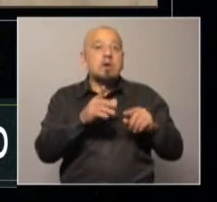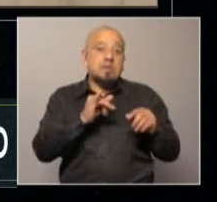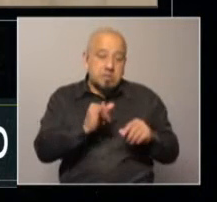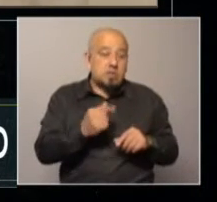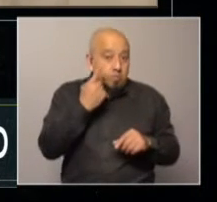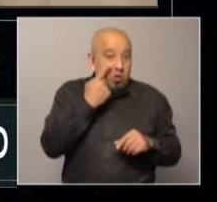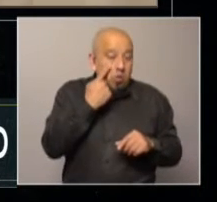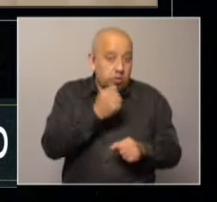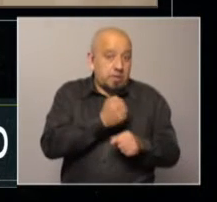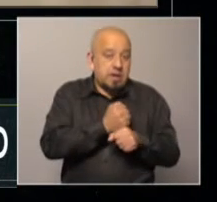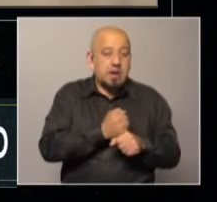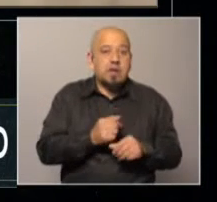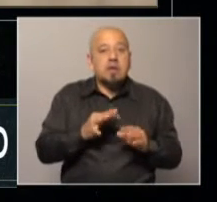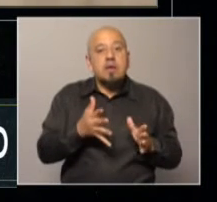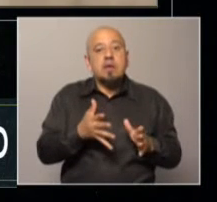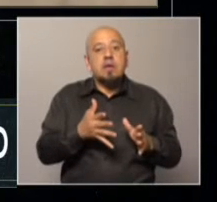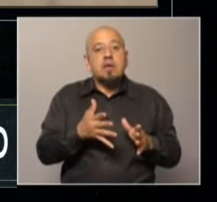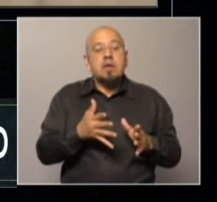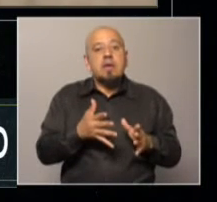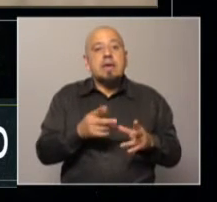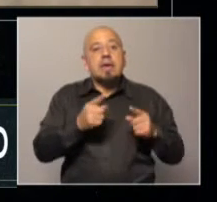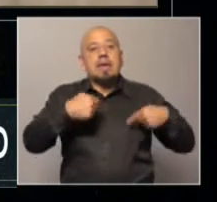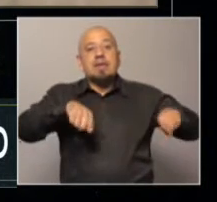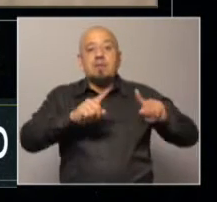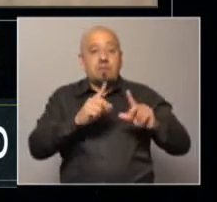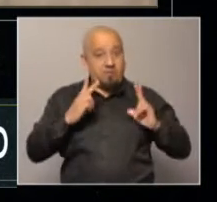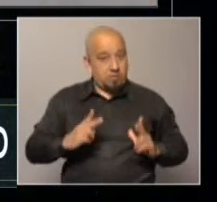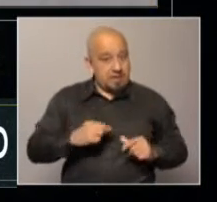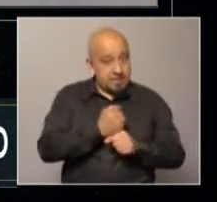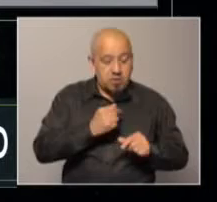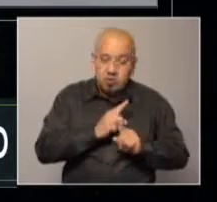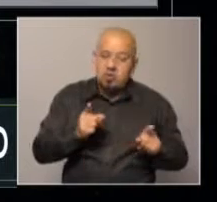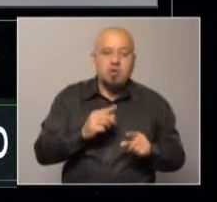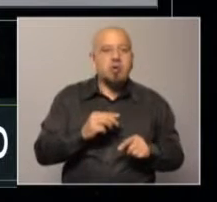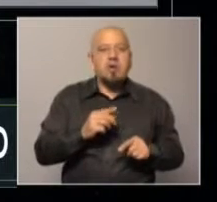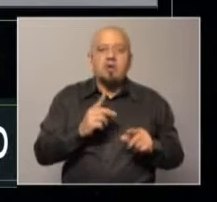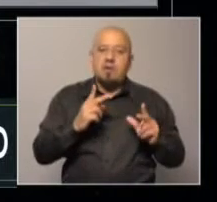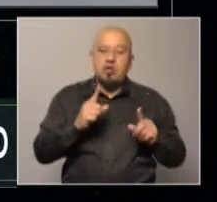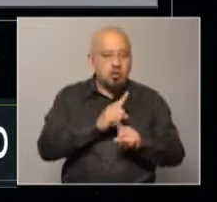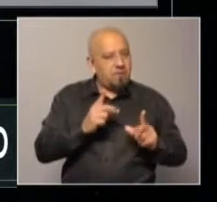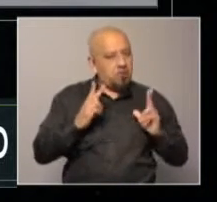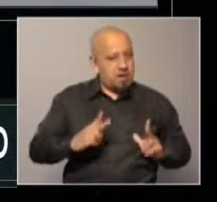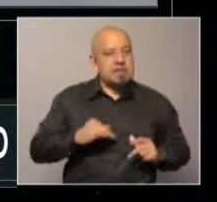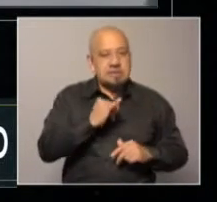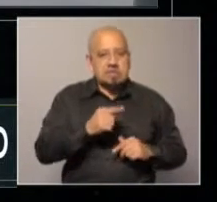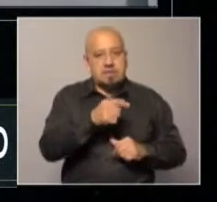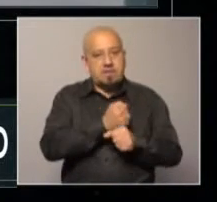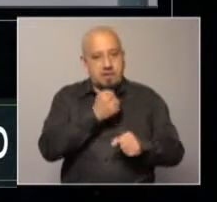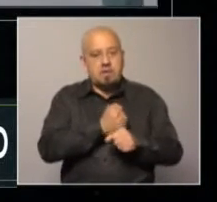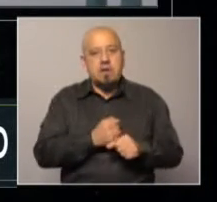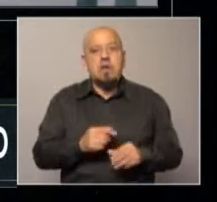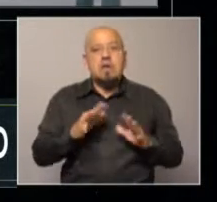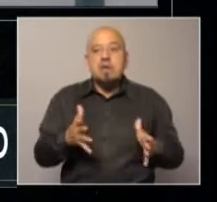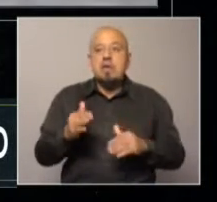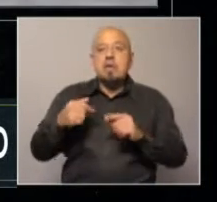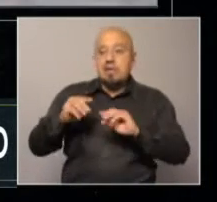estaba trabajando. Sobre todo en el sistema, sobre todo en el mercado informal, ¿no? La mayoría de ellos. Y un dato llamativo es que un tercio se inició